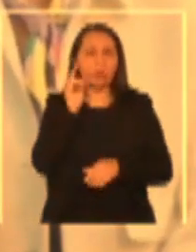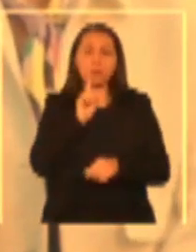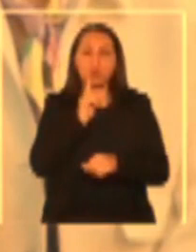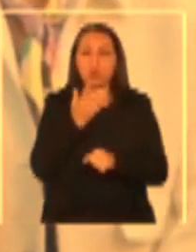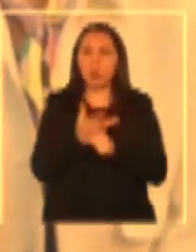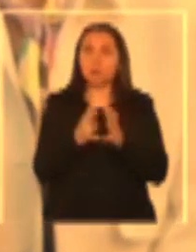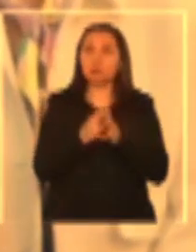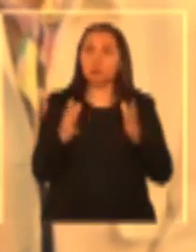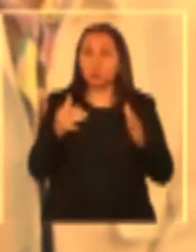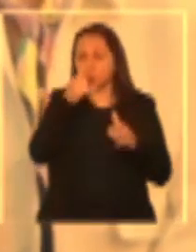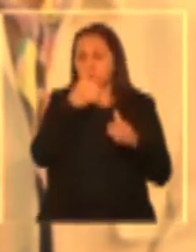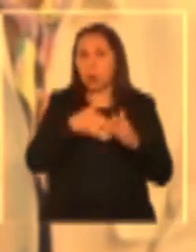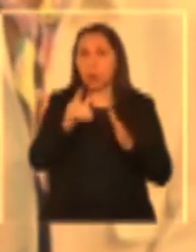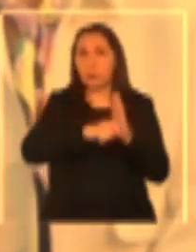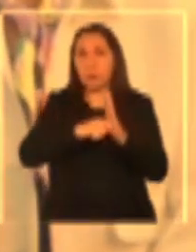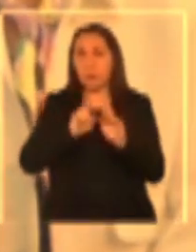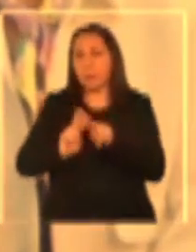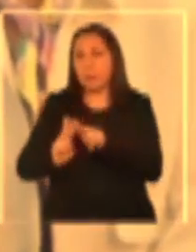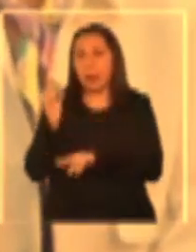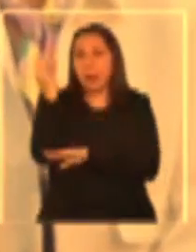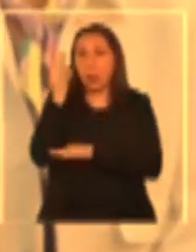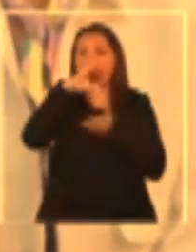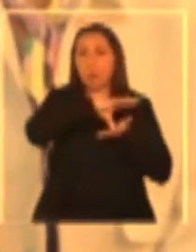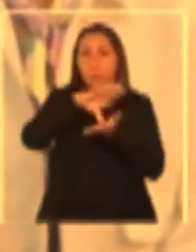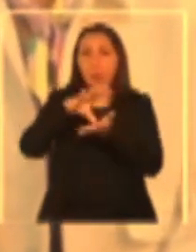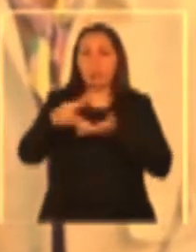estuvieron mucho, mucho tiempo, muchos meses preparando estas reuniones